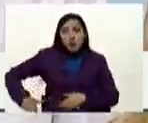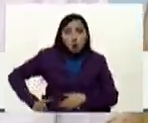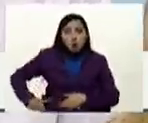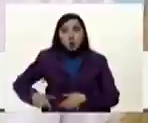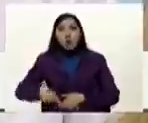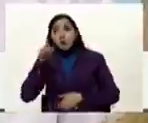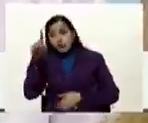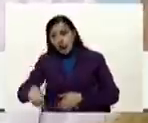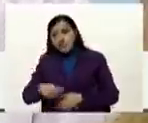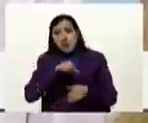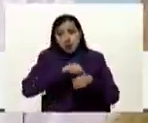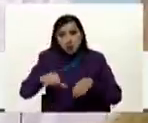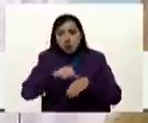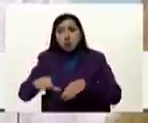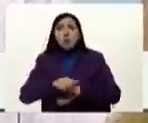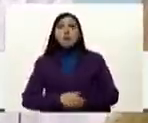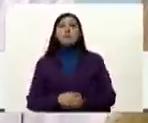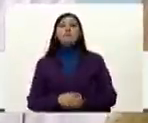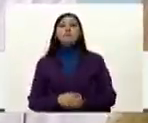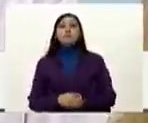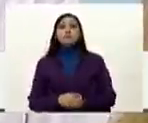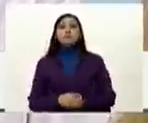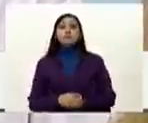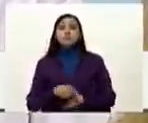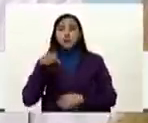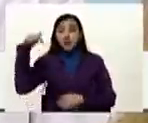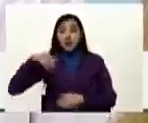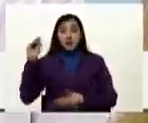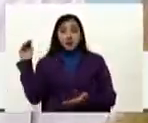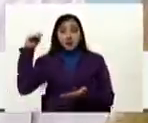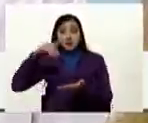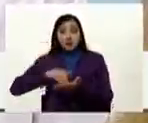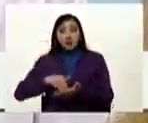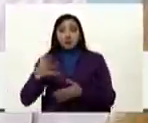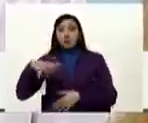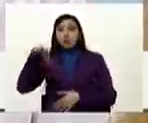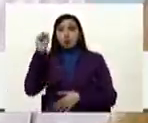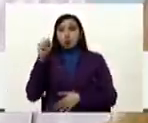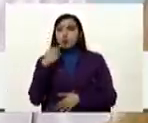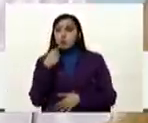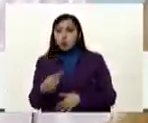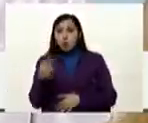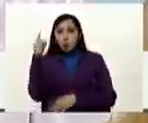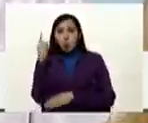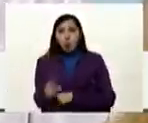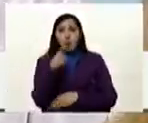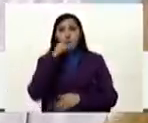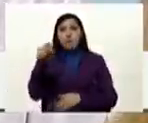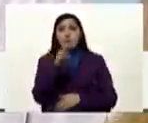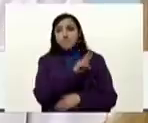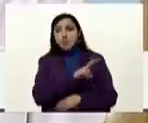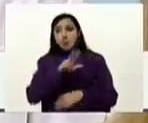decir, presidente, que aquí en el estado de Aragua entendimos muy bien lo que usted nos dijo ese